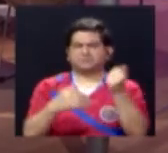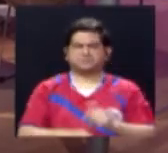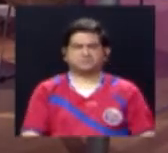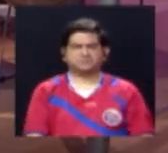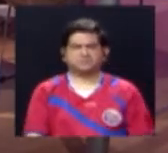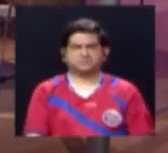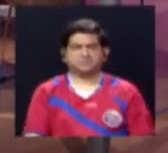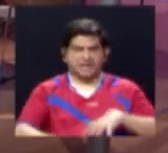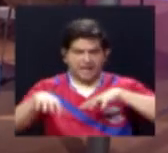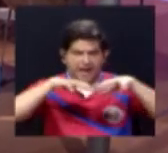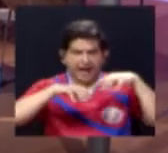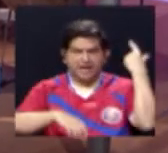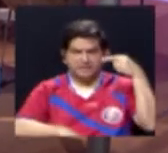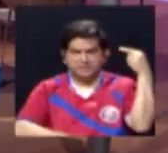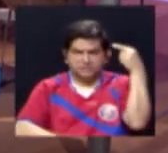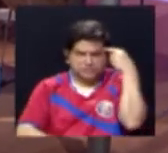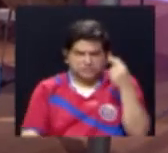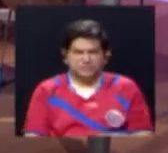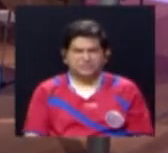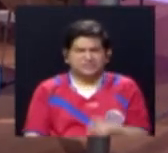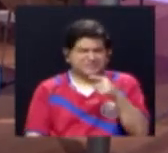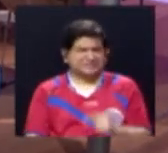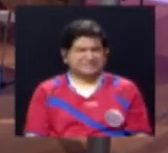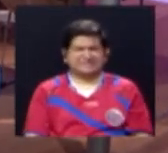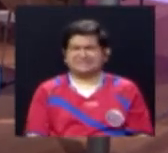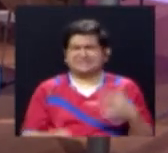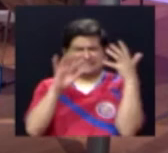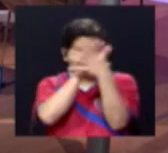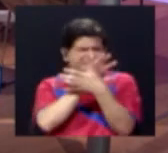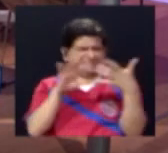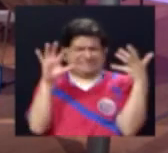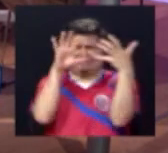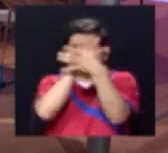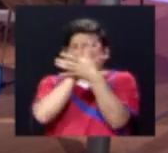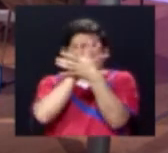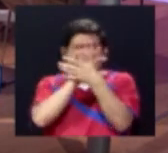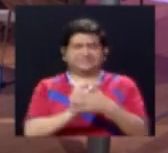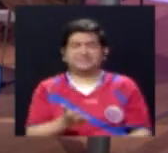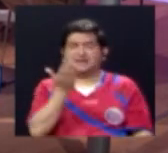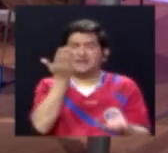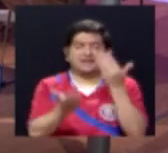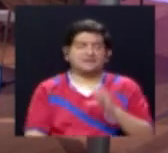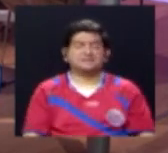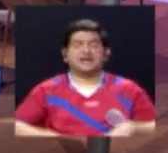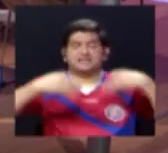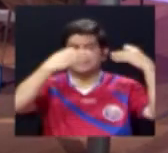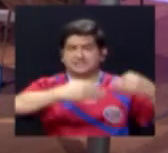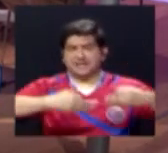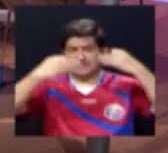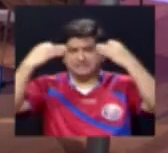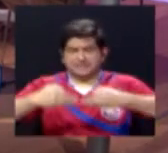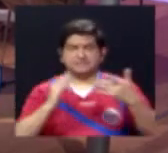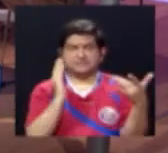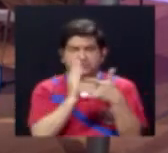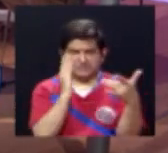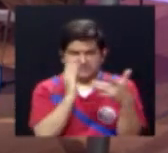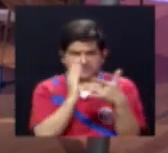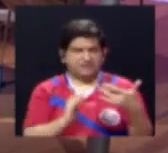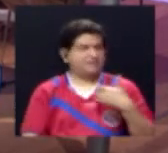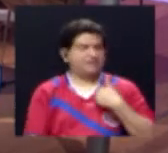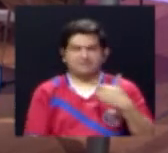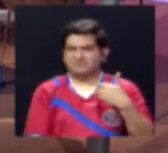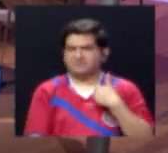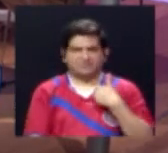que el accionar del estado está tan enmarañado que a veces digamos la toma de decisiones técnica no